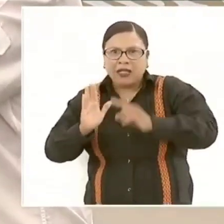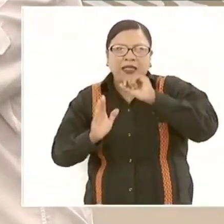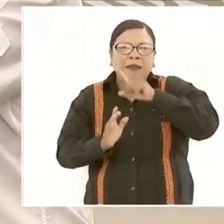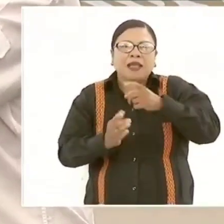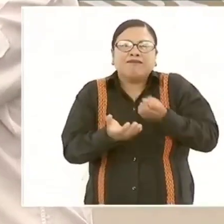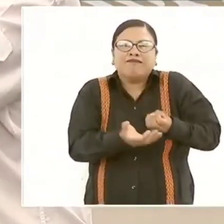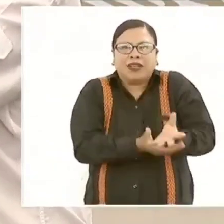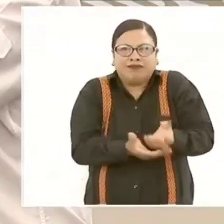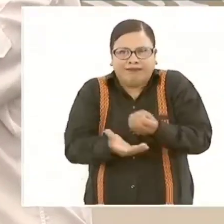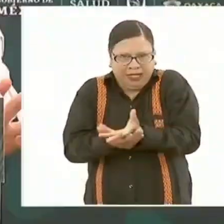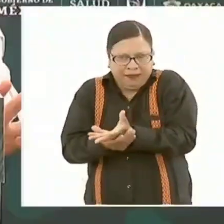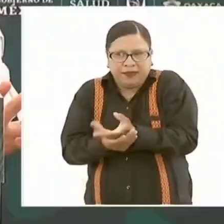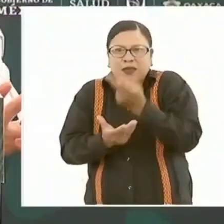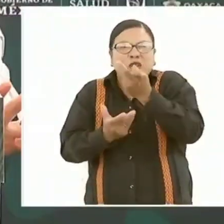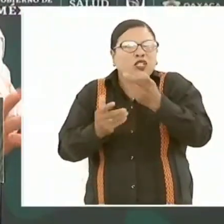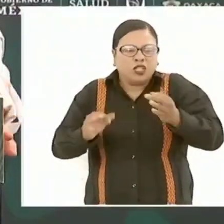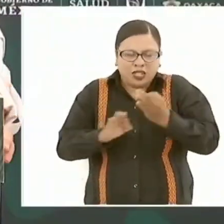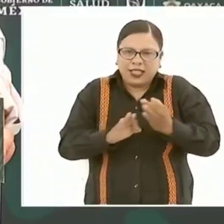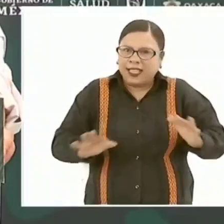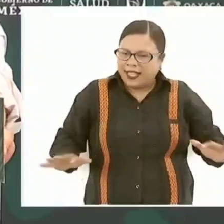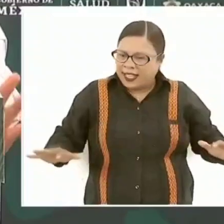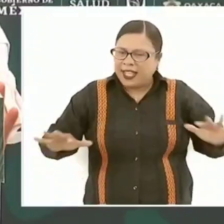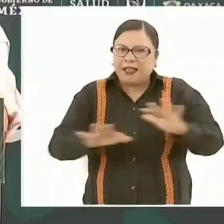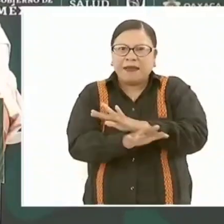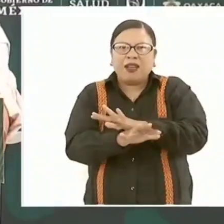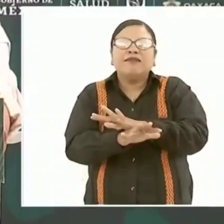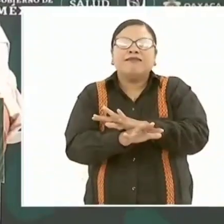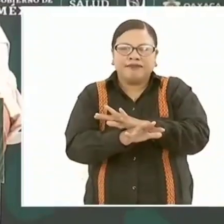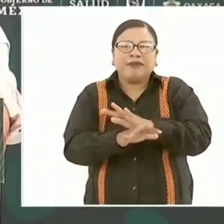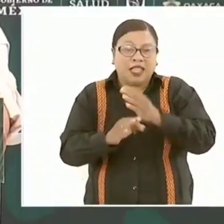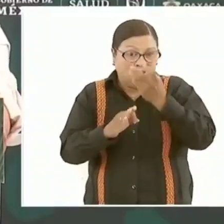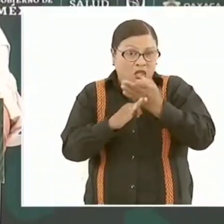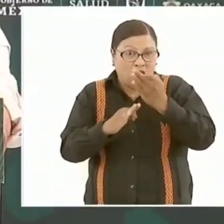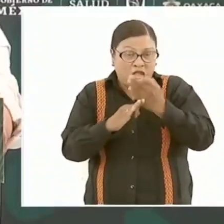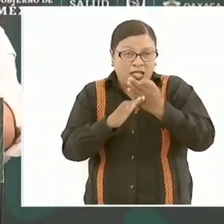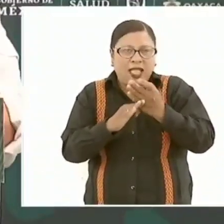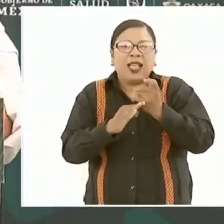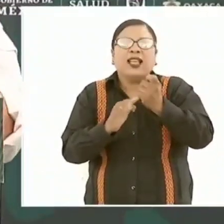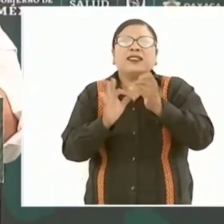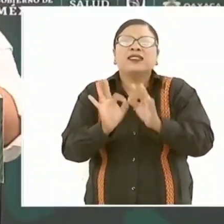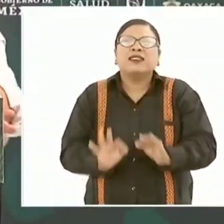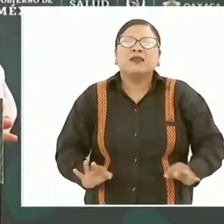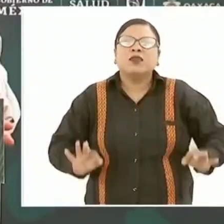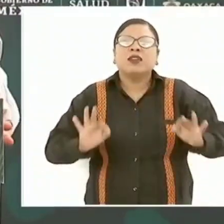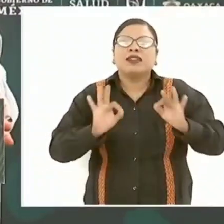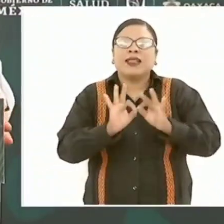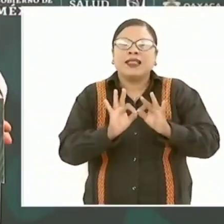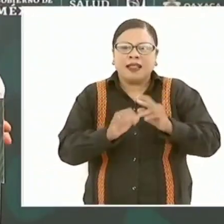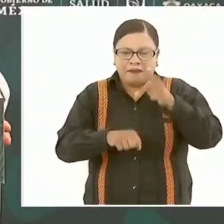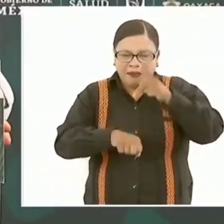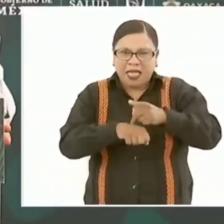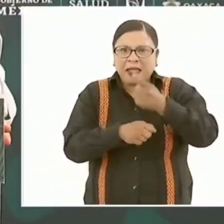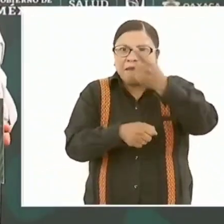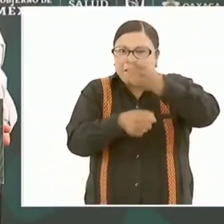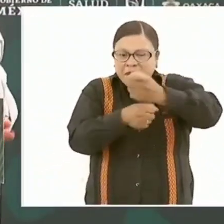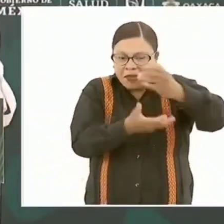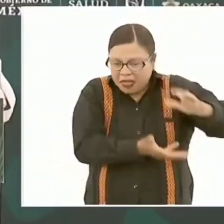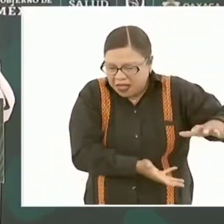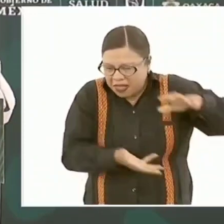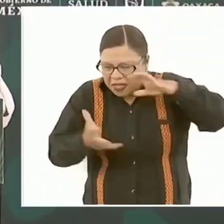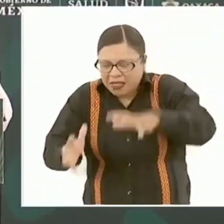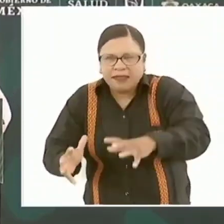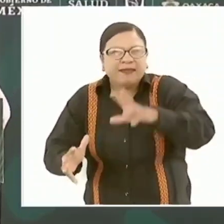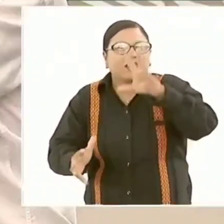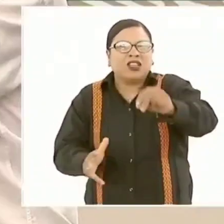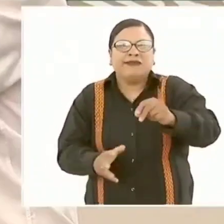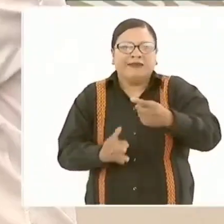expulsión. Y por eso hemos cambiado por completo, porque ahora no es lo importante la primera piedra, ahora lo importante es el